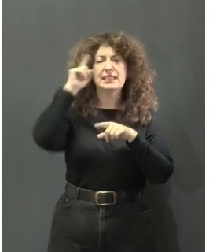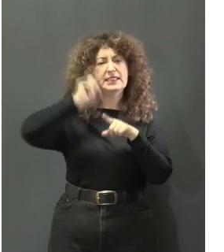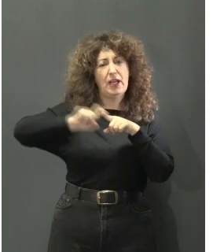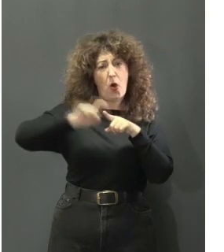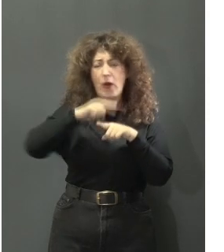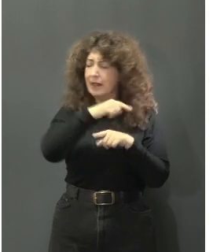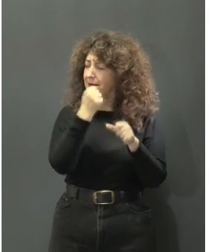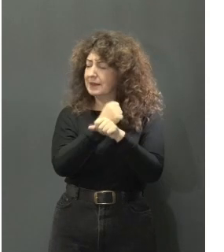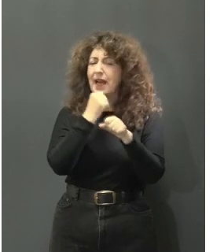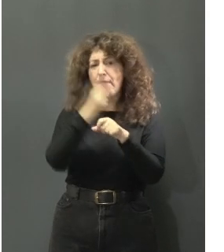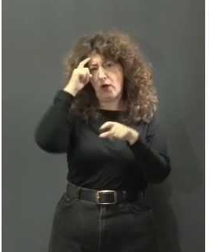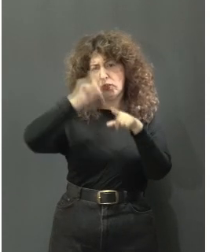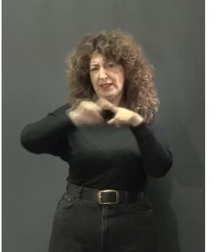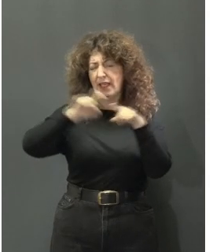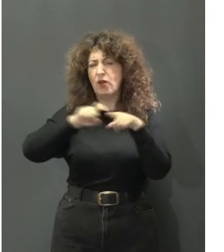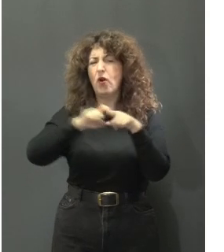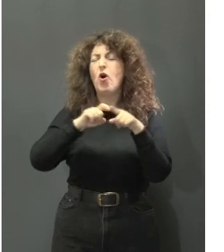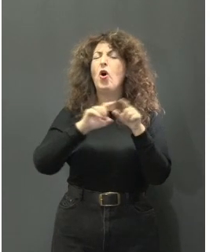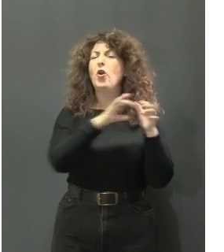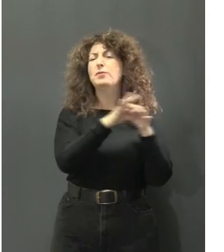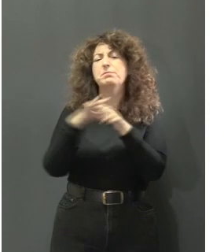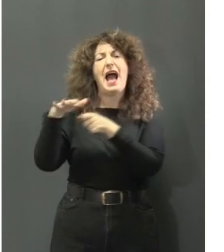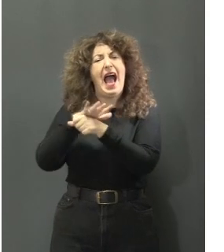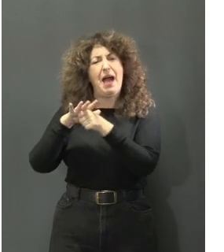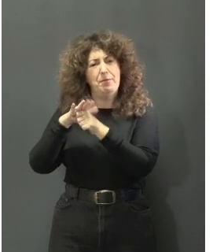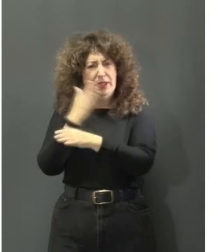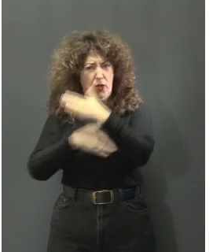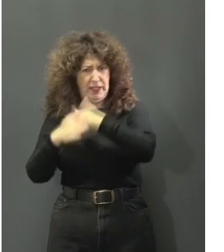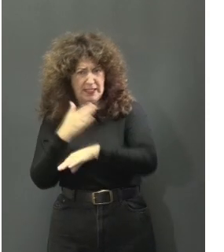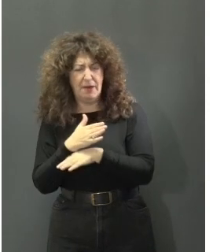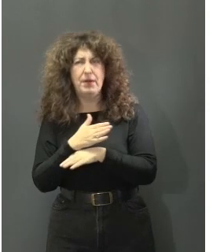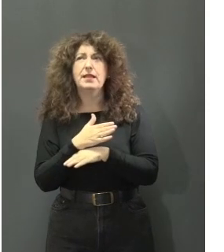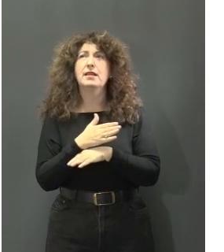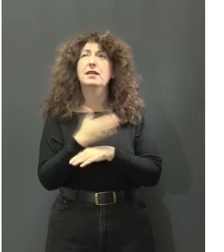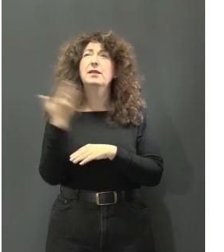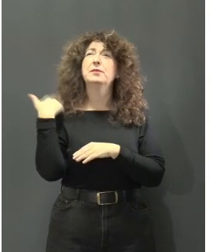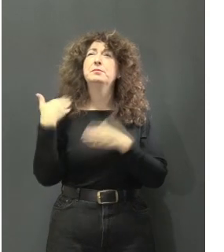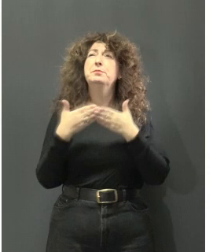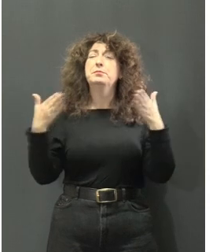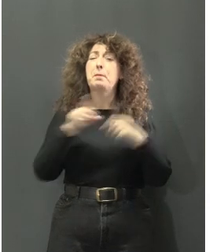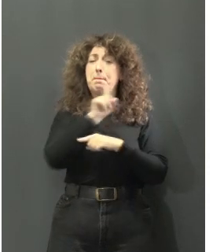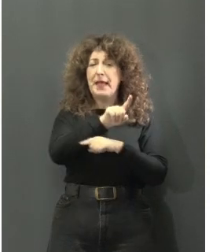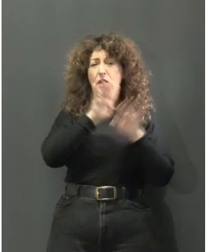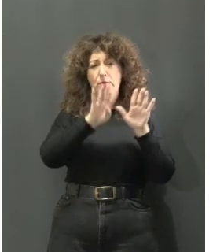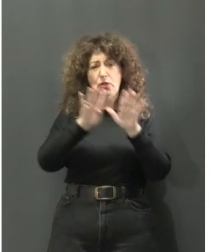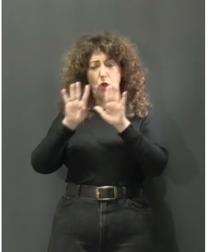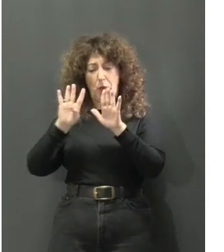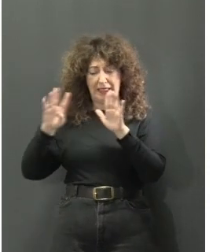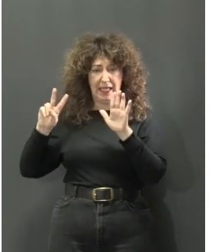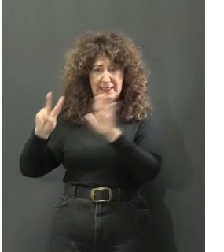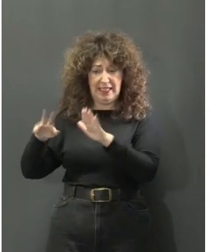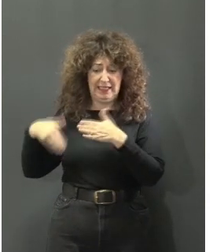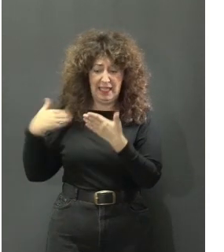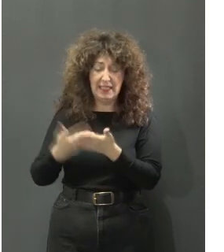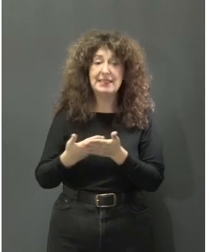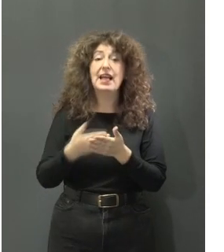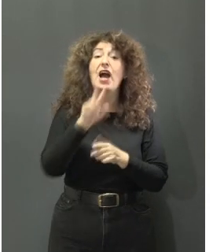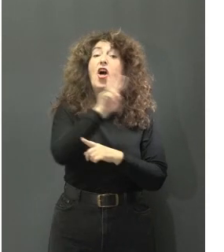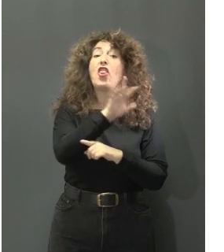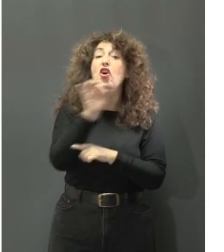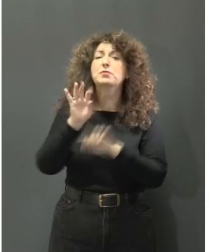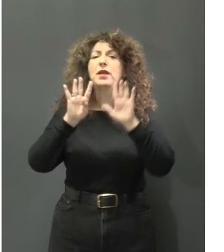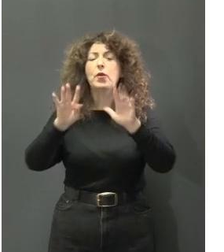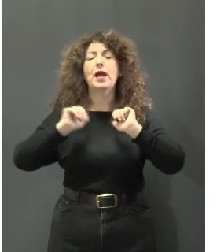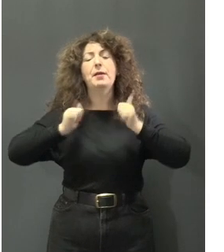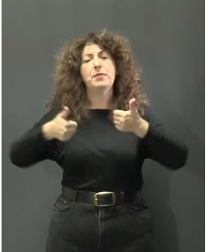como psicóloga en el ámbito de la discapacidad desde 1997 y ya desde el año 2009 es responsable del área